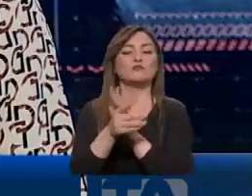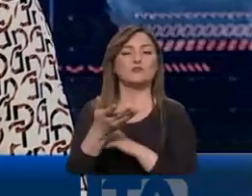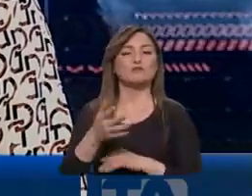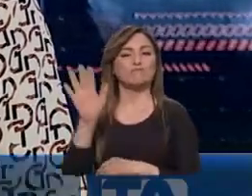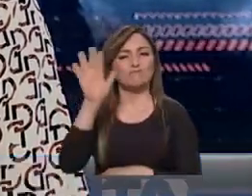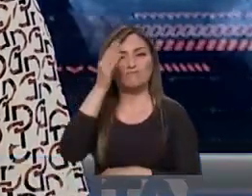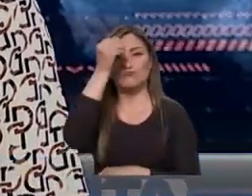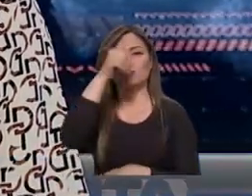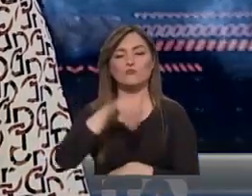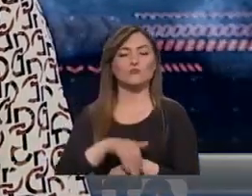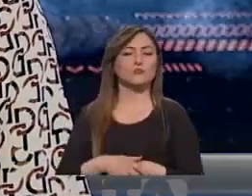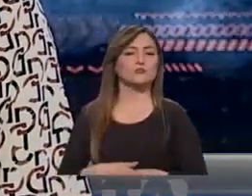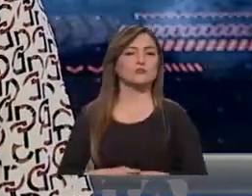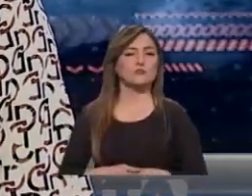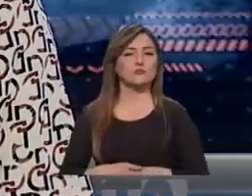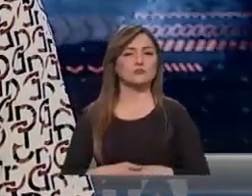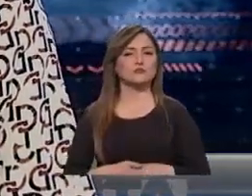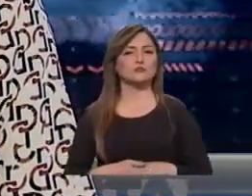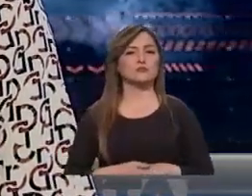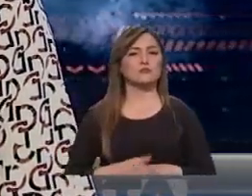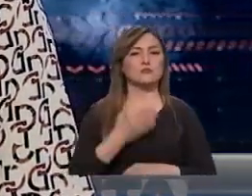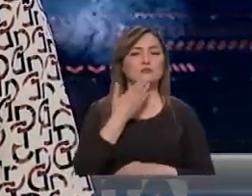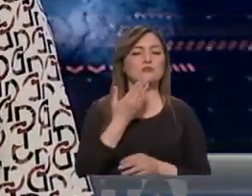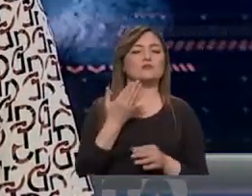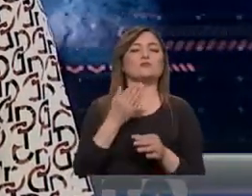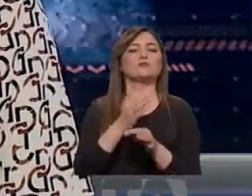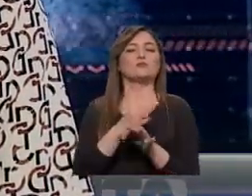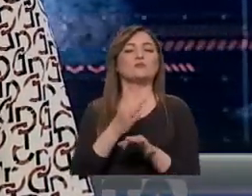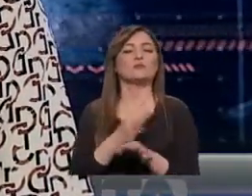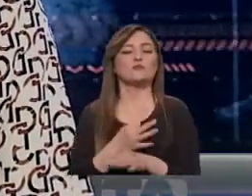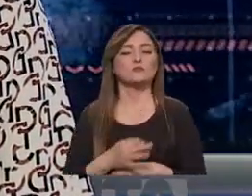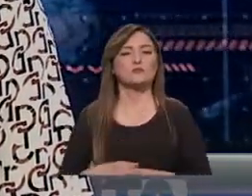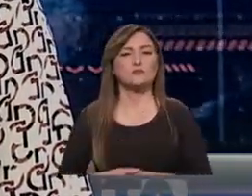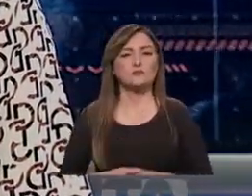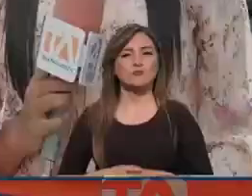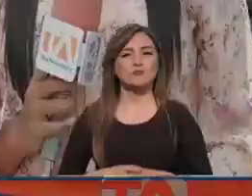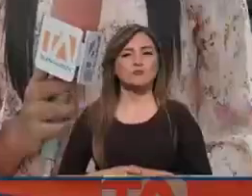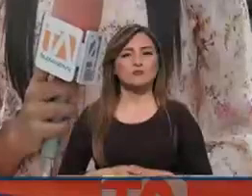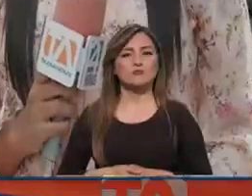Hola, Belén. Buenas tardes. Por favor, dinos cómo funcionan estas brigadas.